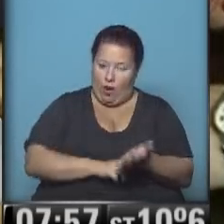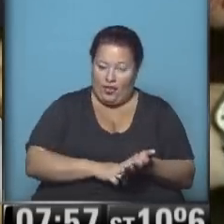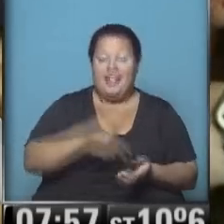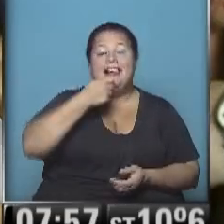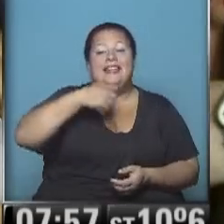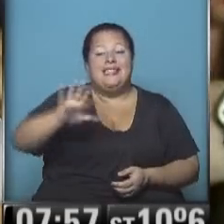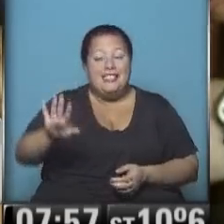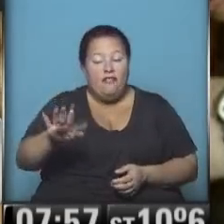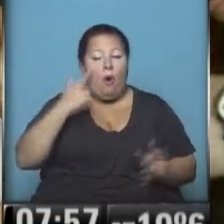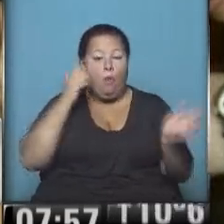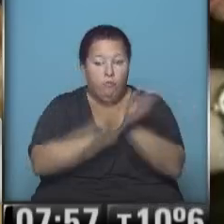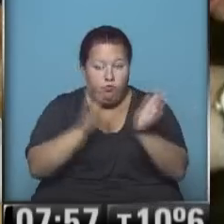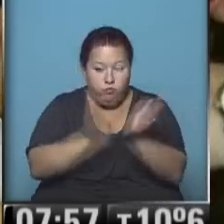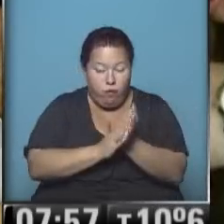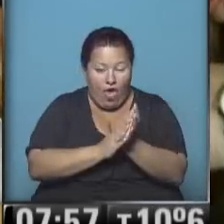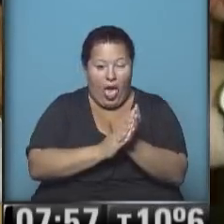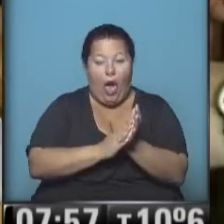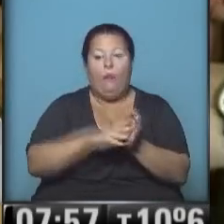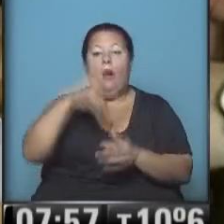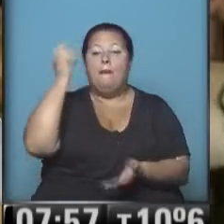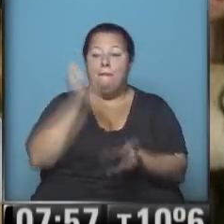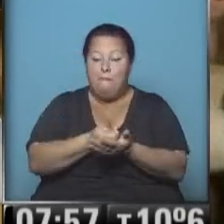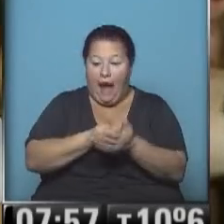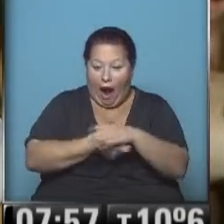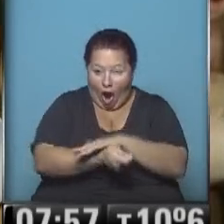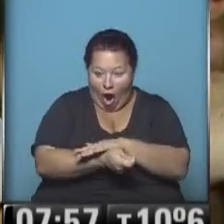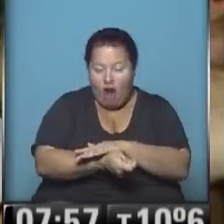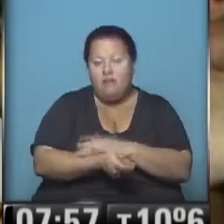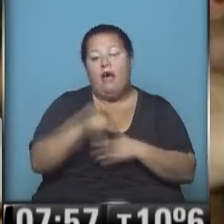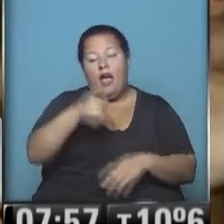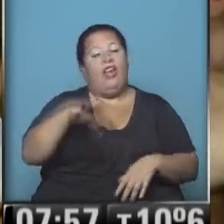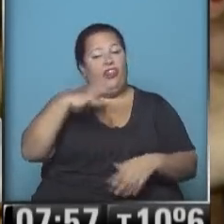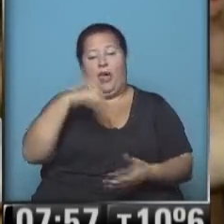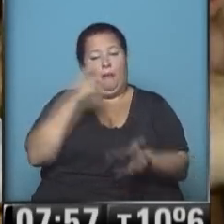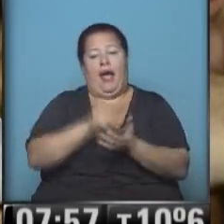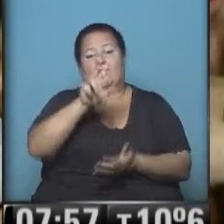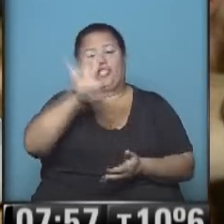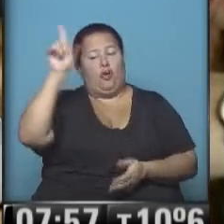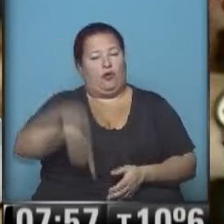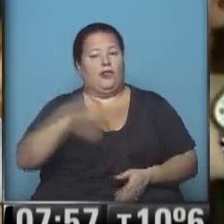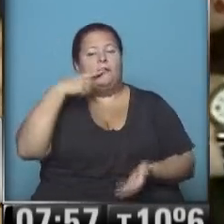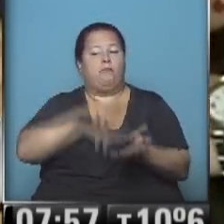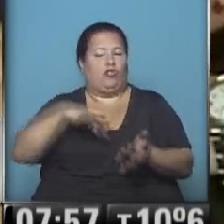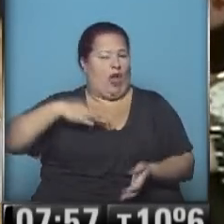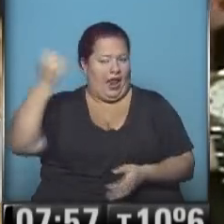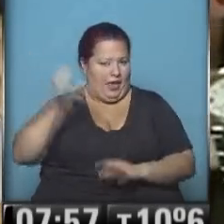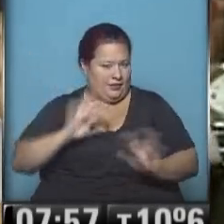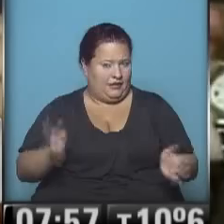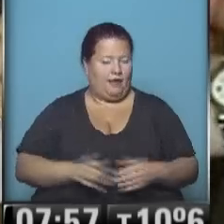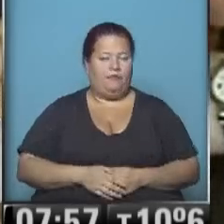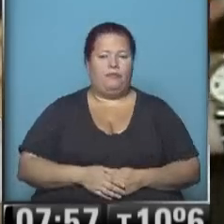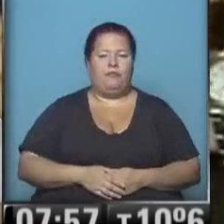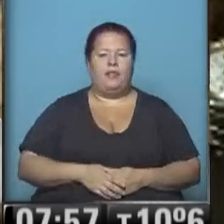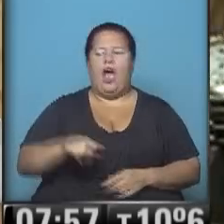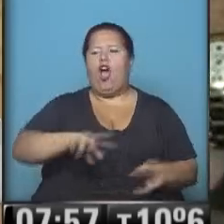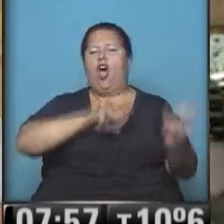fuera demostrado que se pagaron esas coimas, por esas coimas van a tener que pagar el 35% de impuestos a las ganancias. Aníbal, lo cambio